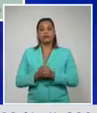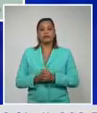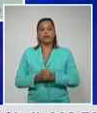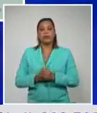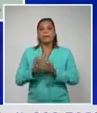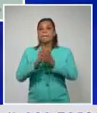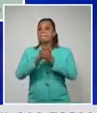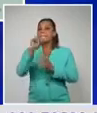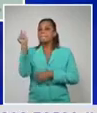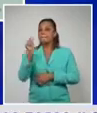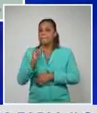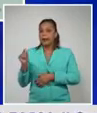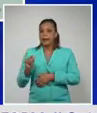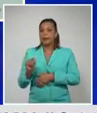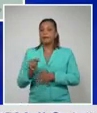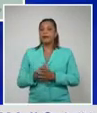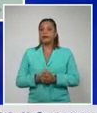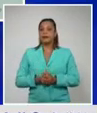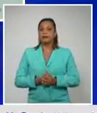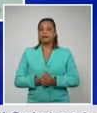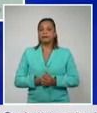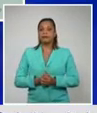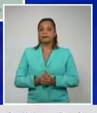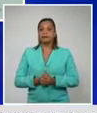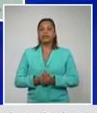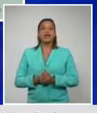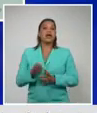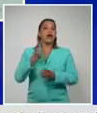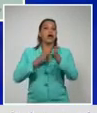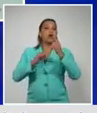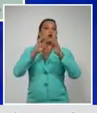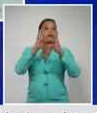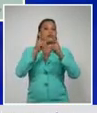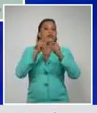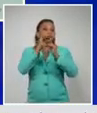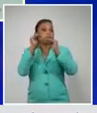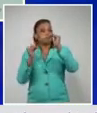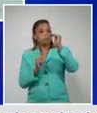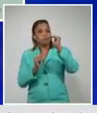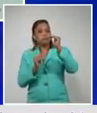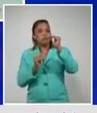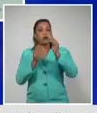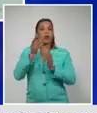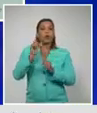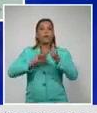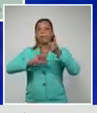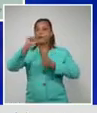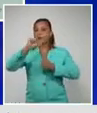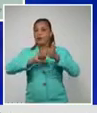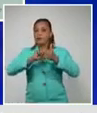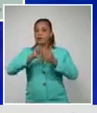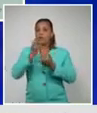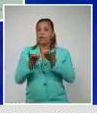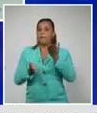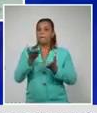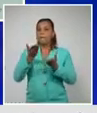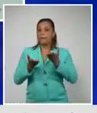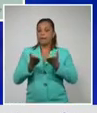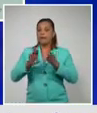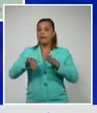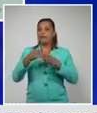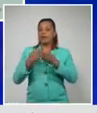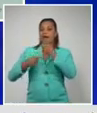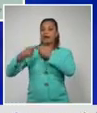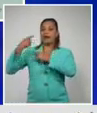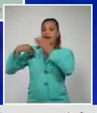Mayabeque, aunque con cifras inferiores al comportamiento que tuvo hace unos días atrás,